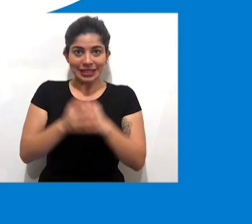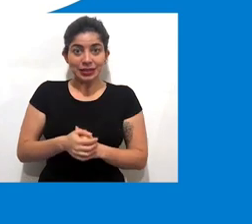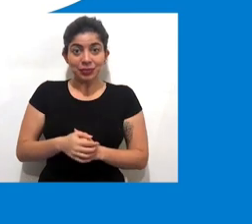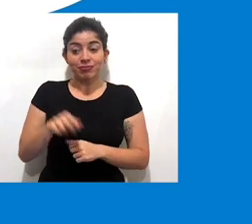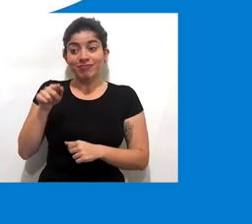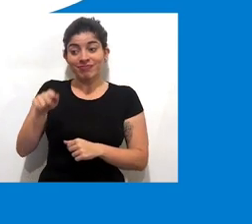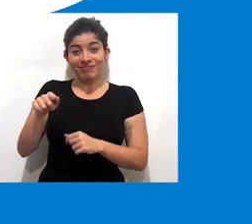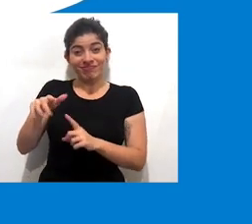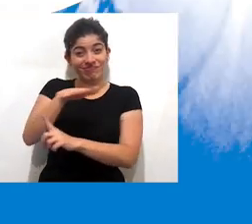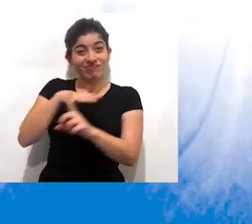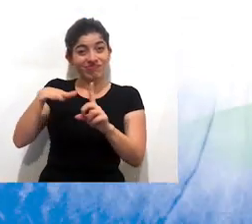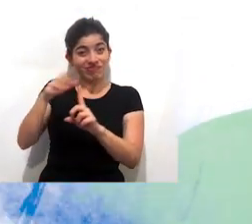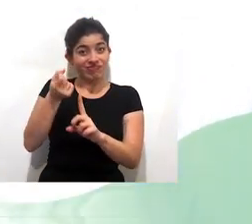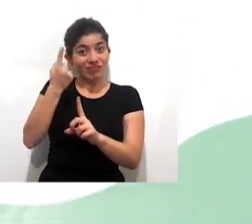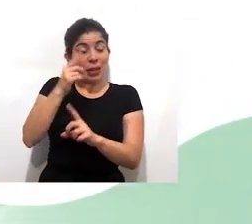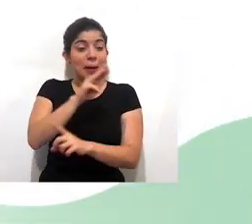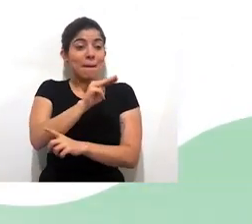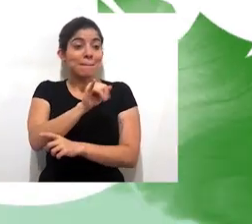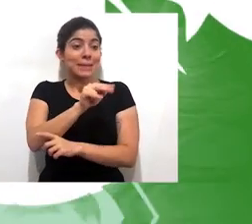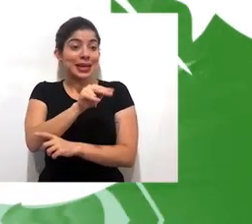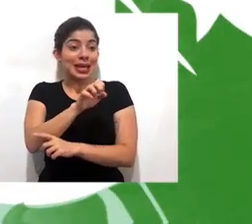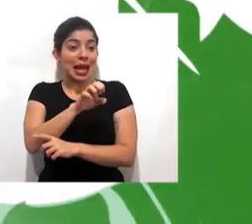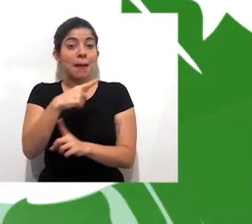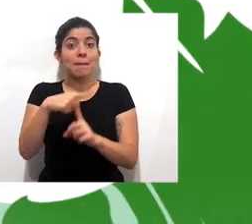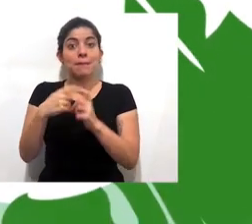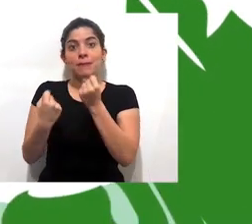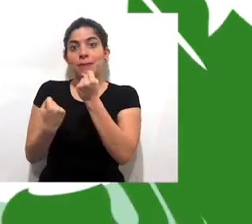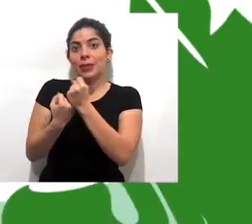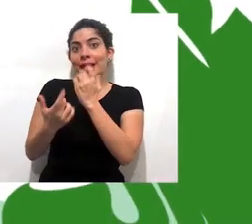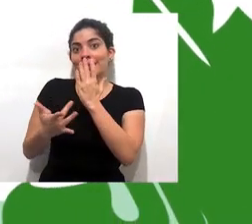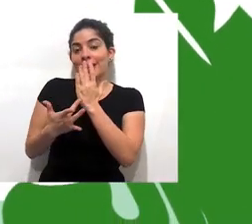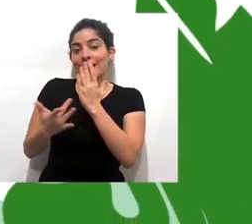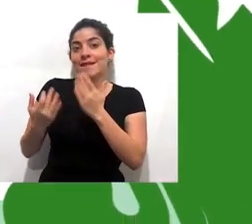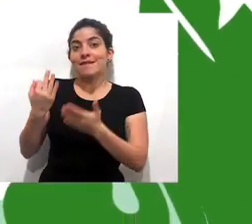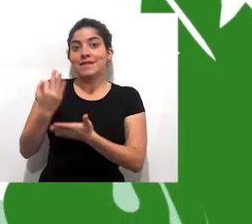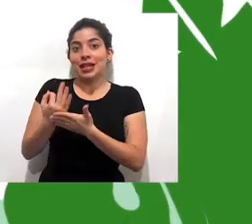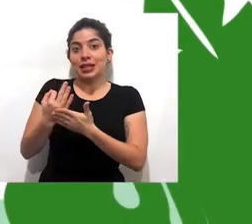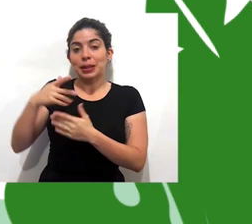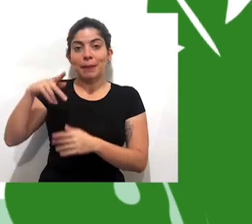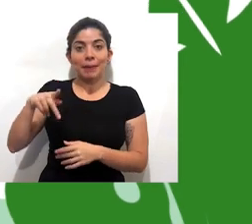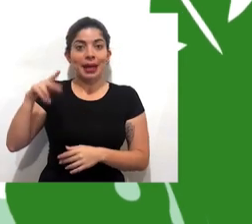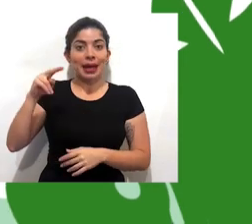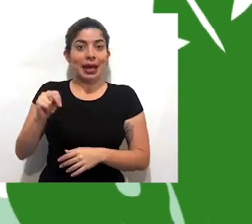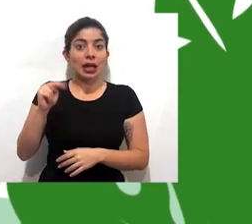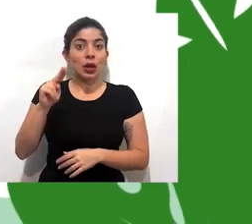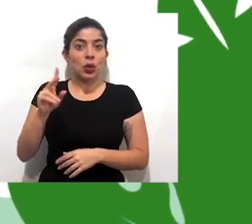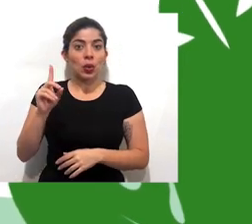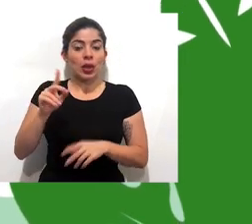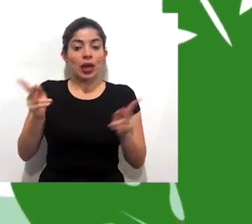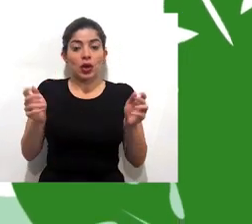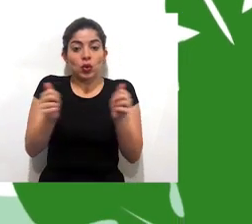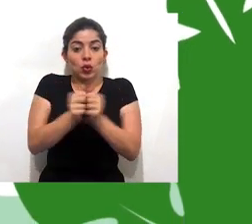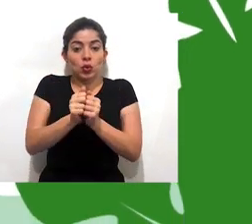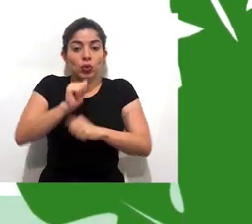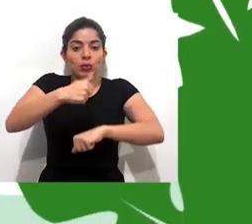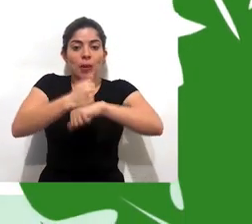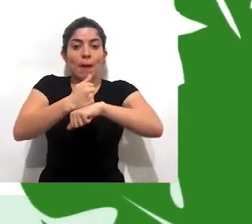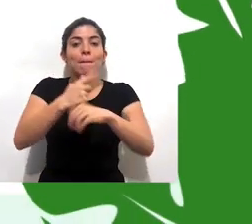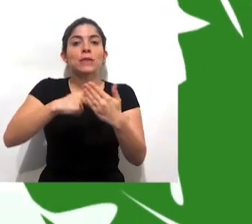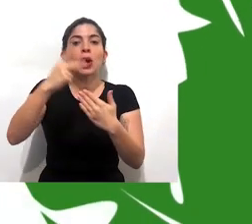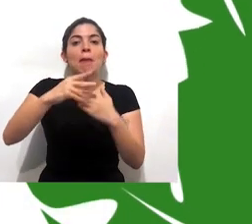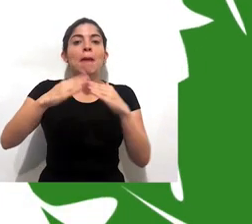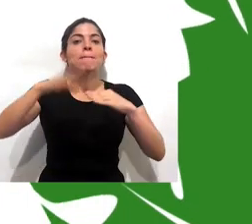naturaleza. Bajo este contexto, el MINAE, con el apoyo técnico y financiero del PNUD, crean el